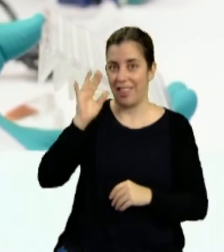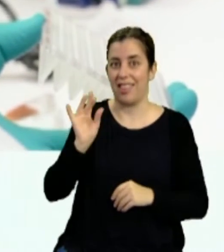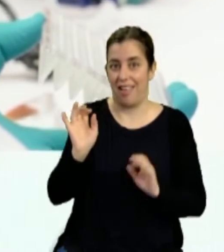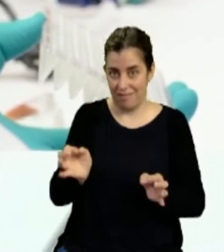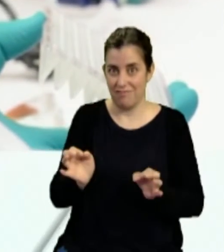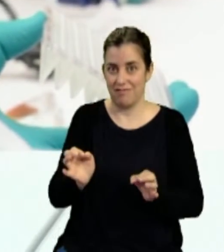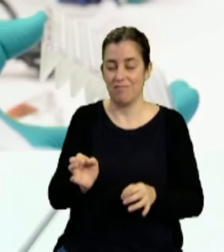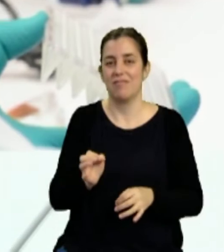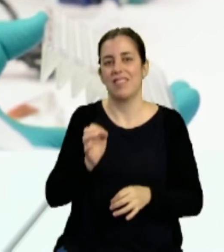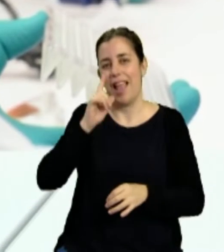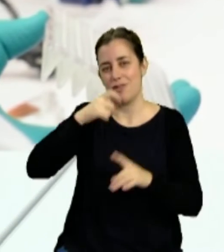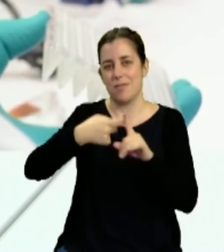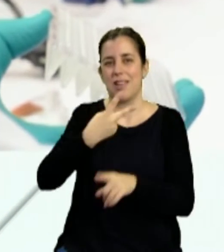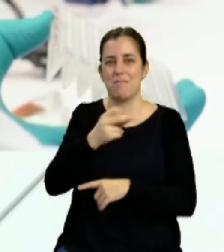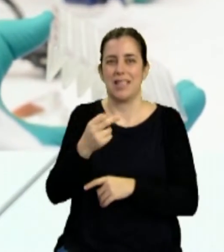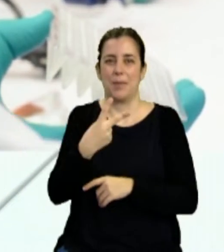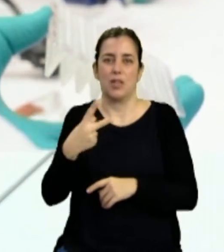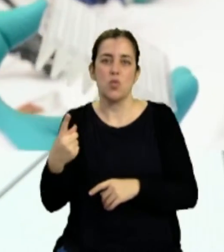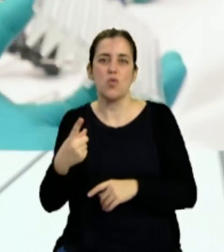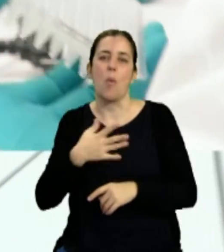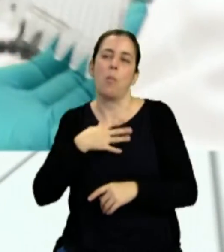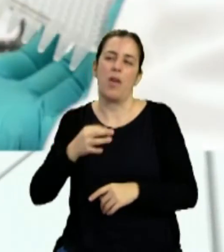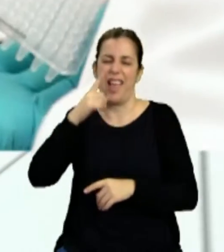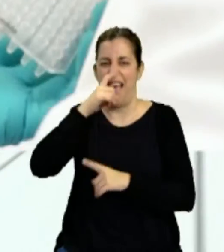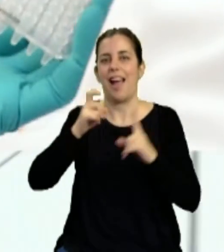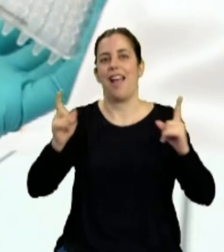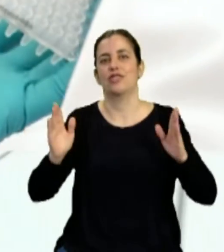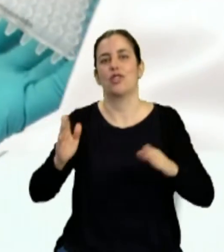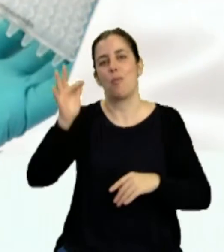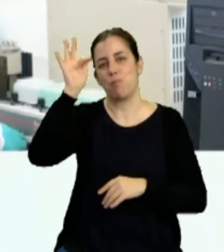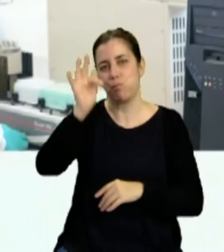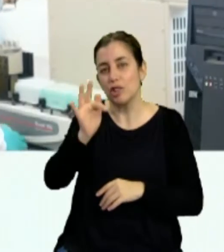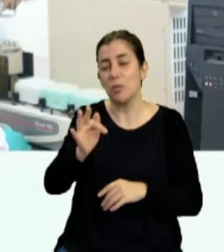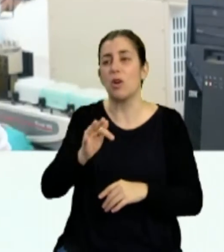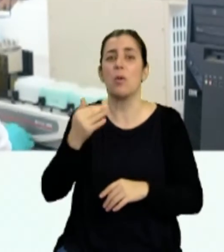será un año positivo. ¿Podremos acabar con el coronavirus, con la pandemia?